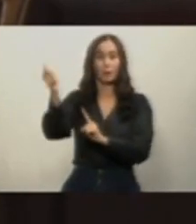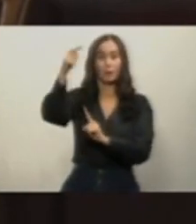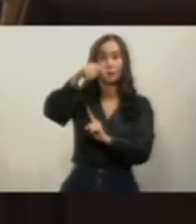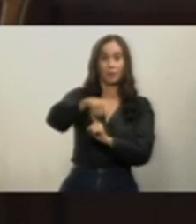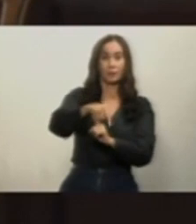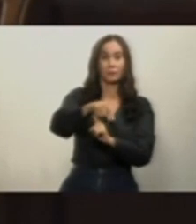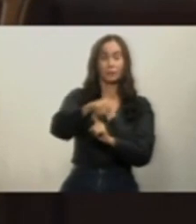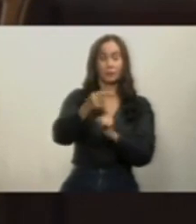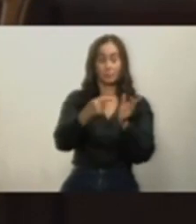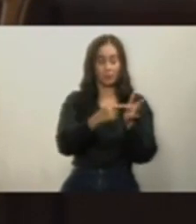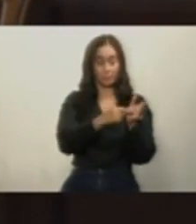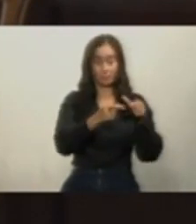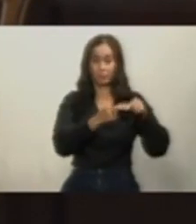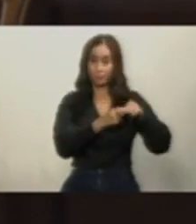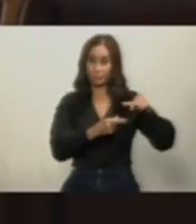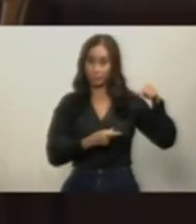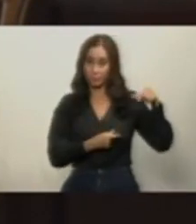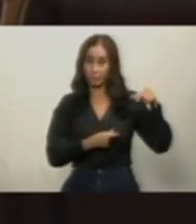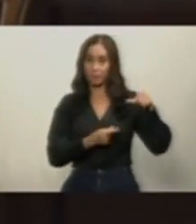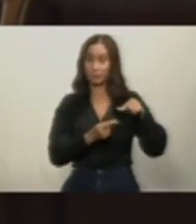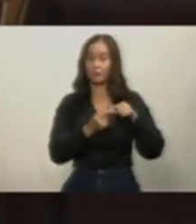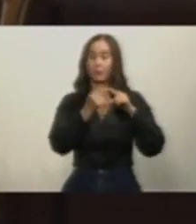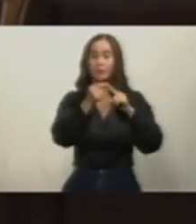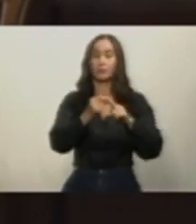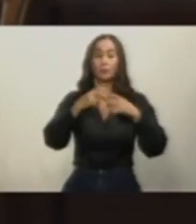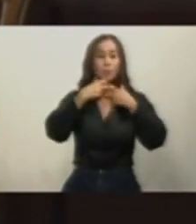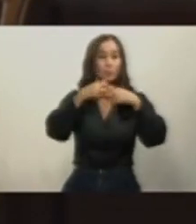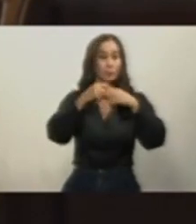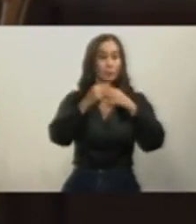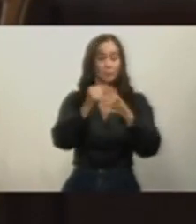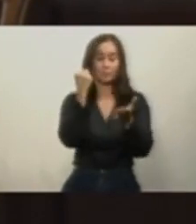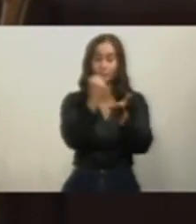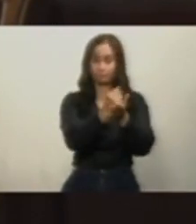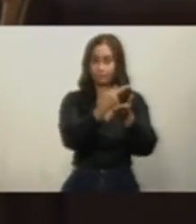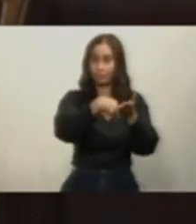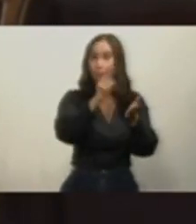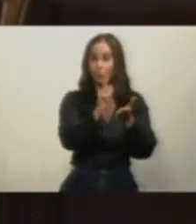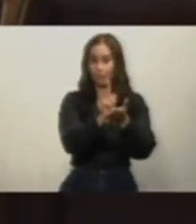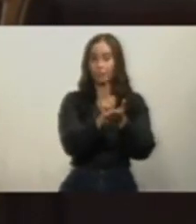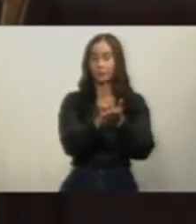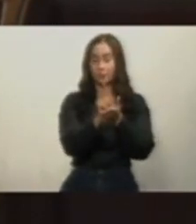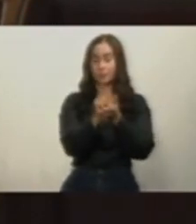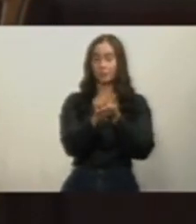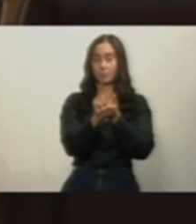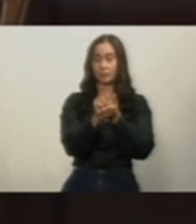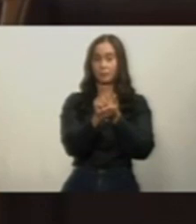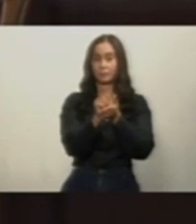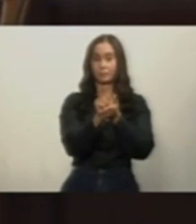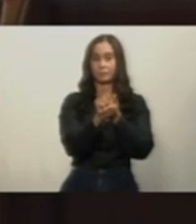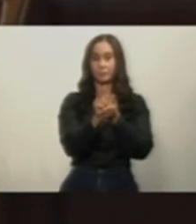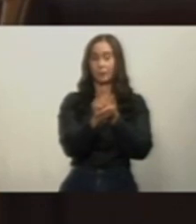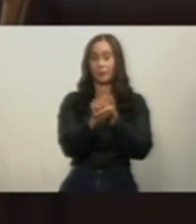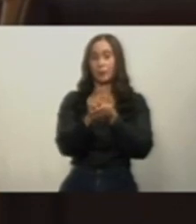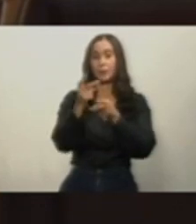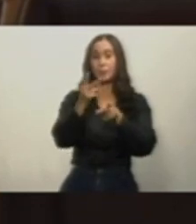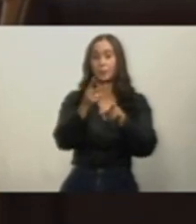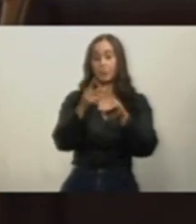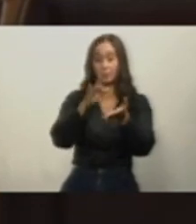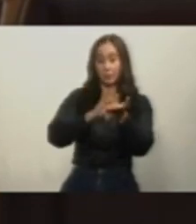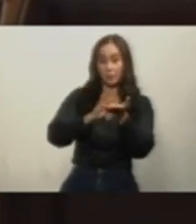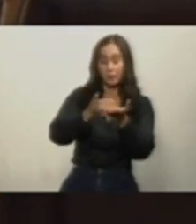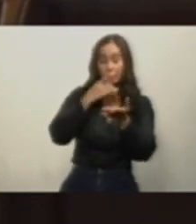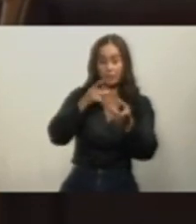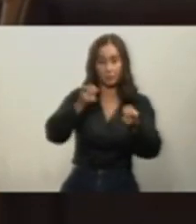porten identificación de una empresa autorizada por la comisión de alto nivel para la prevención y